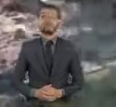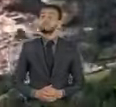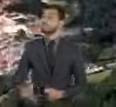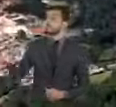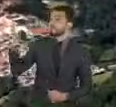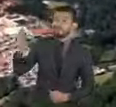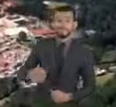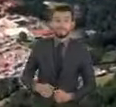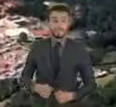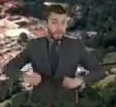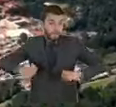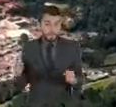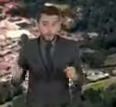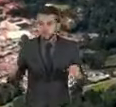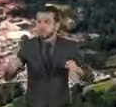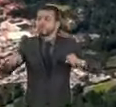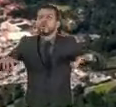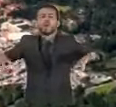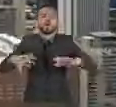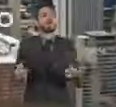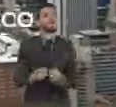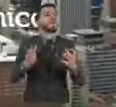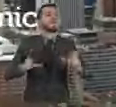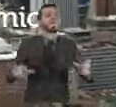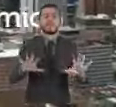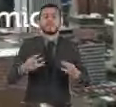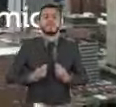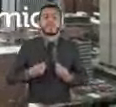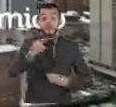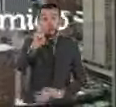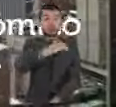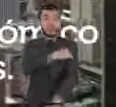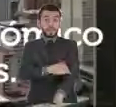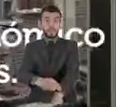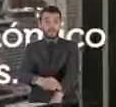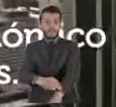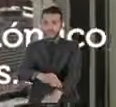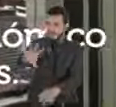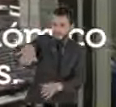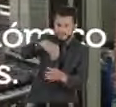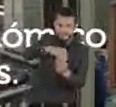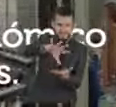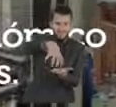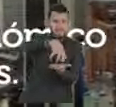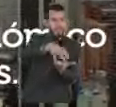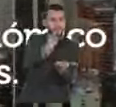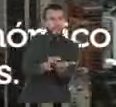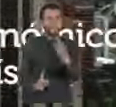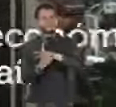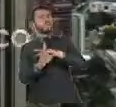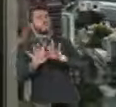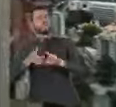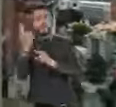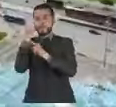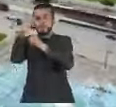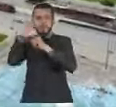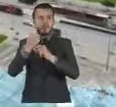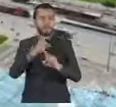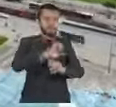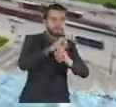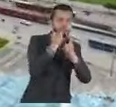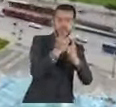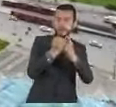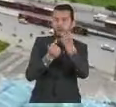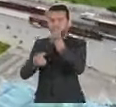Bogotá, hogar de cerca de 8 millones de personas y epicentro político, económico y social de nuestro país.